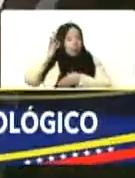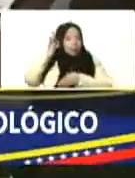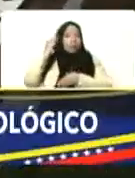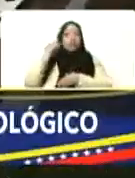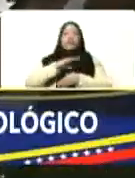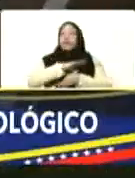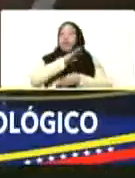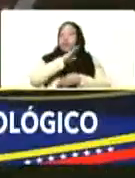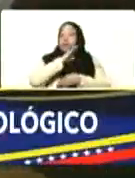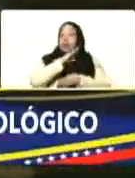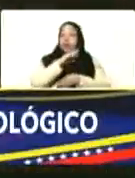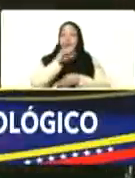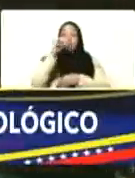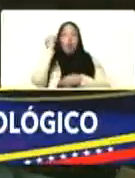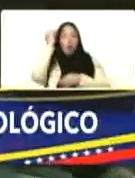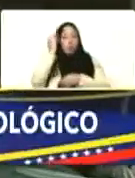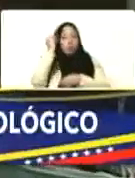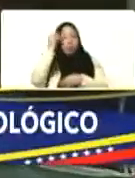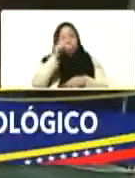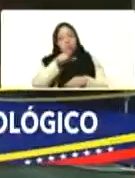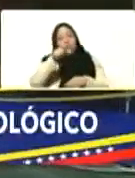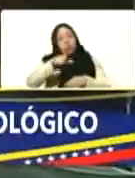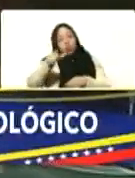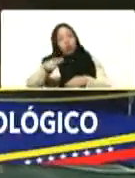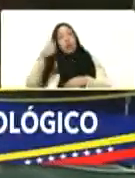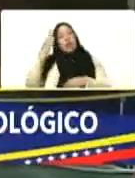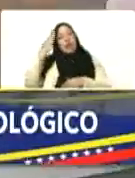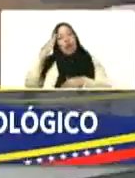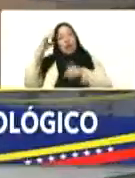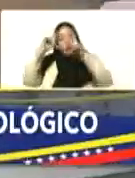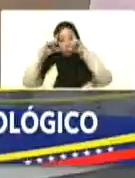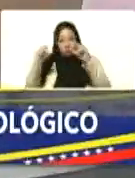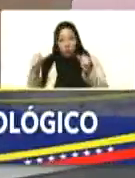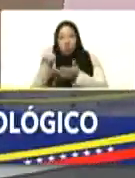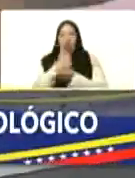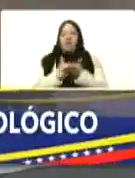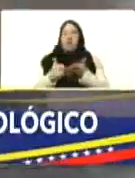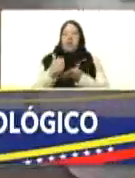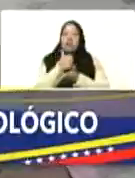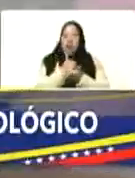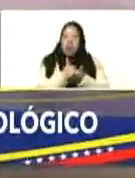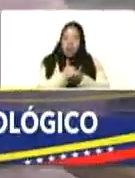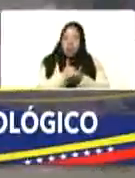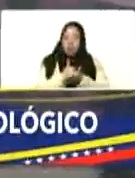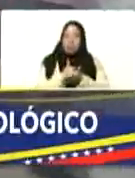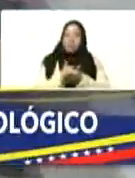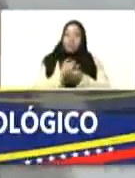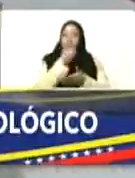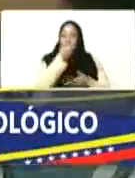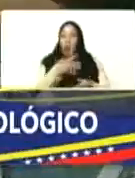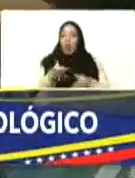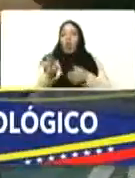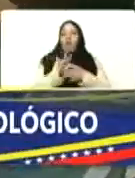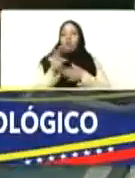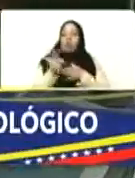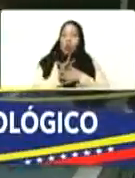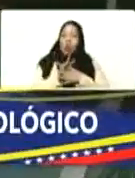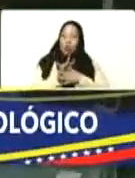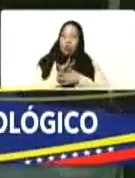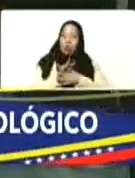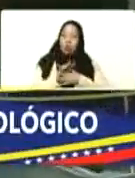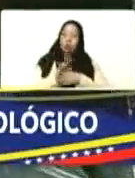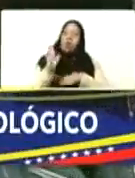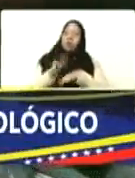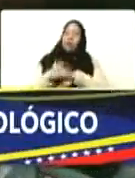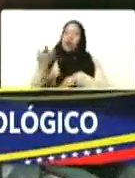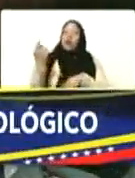paciente, su analista de farmacología y farmacoterapeuta designado para su buen funcionamiento. Porque